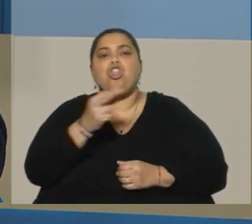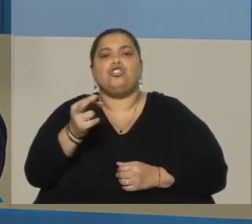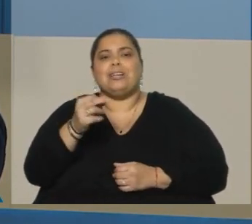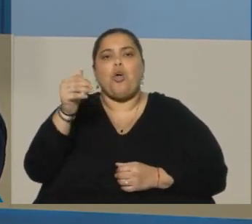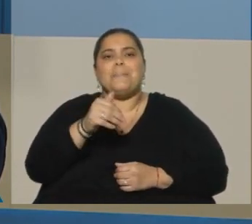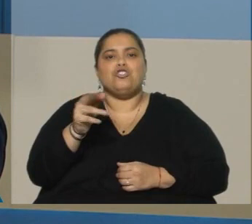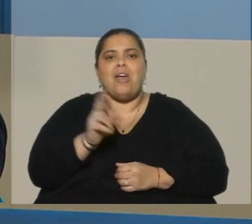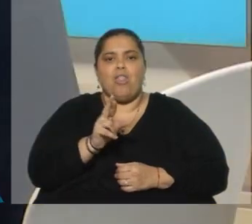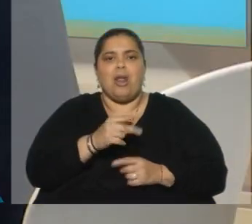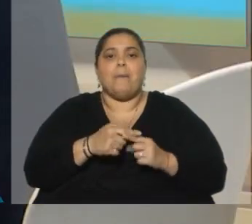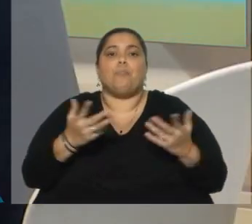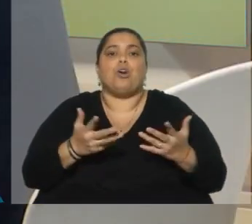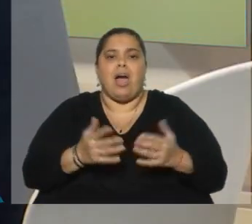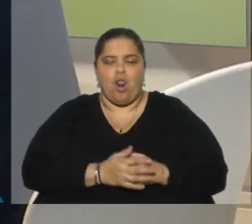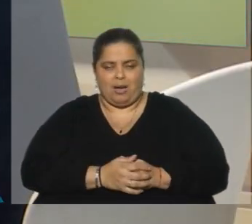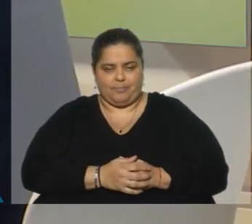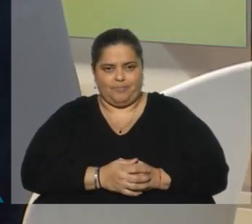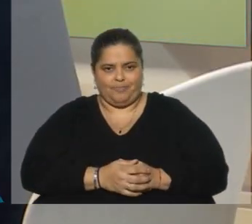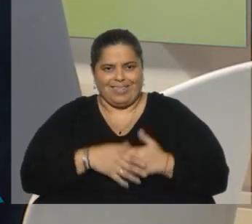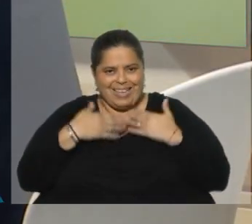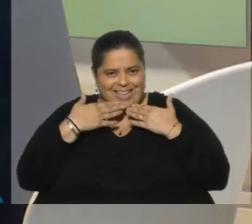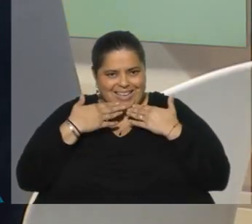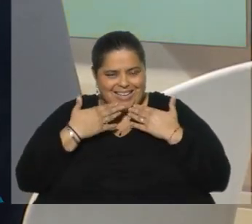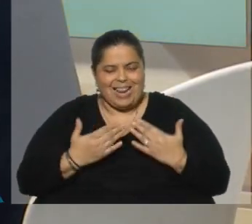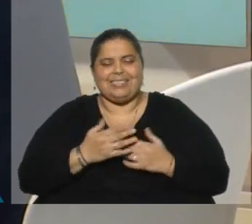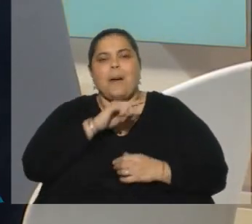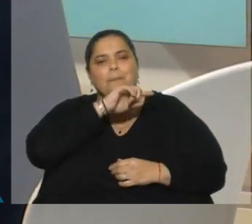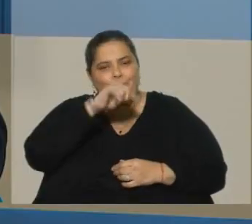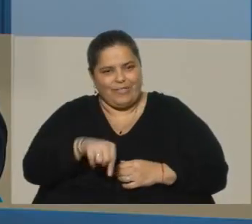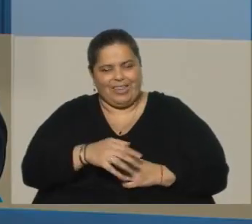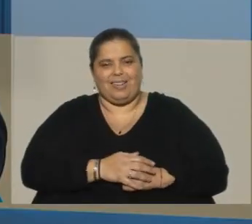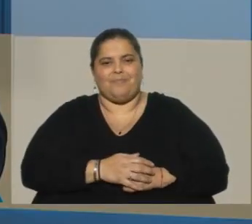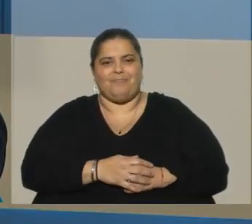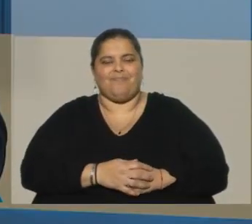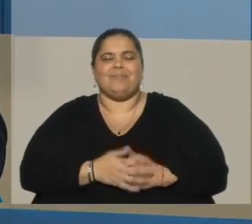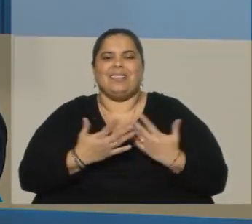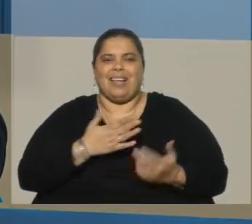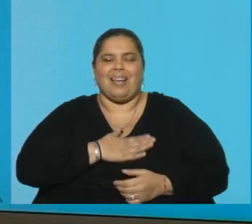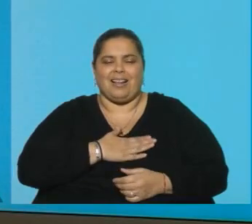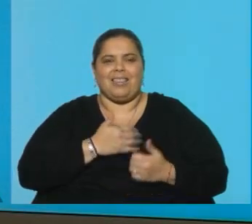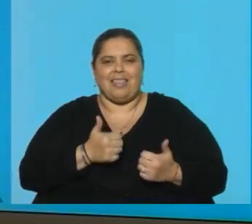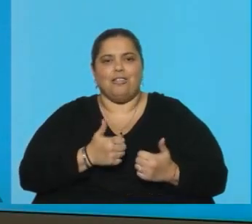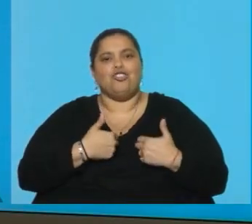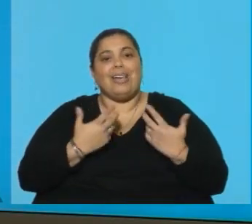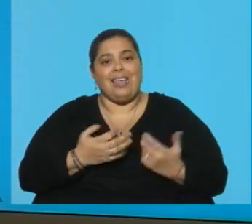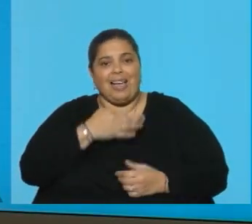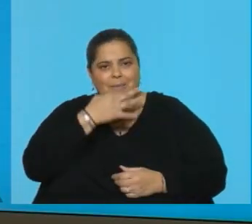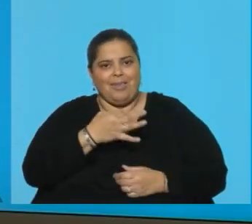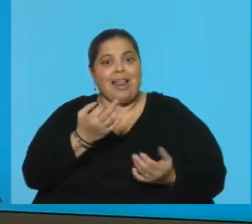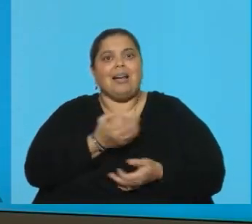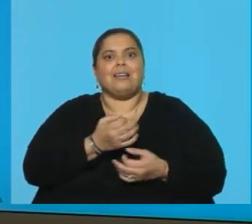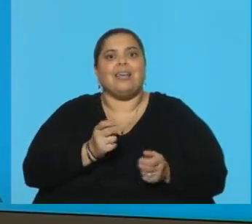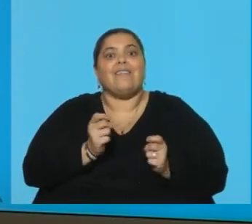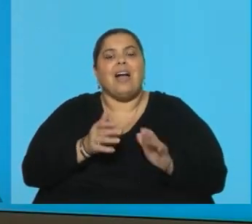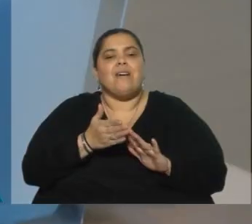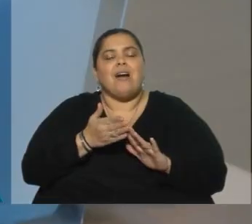200. Gracias, Alejandro Stipanisic. Gracias por haber venido. A las órdenes, encantado. Yo quería que me dijera exactamente qué iba a pasar